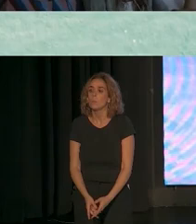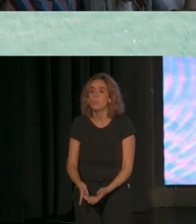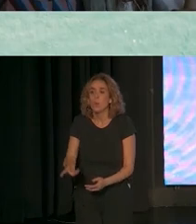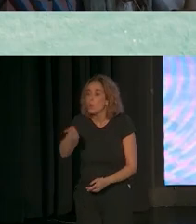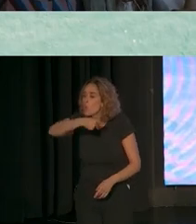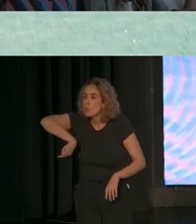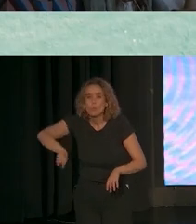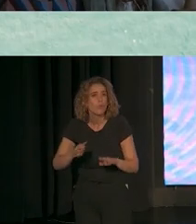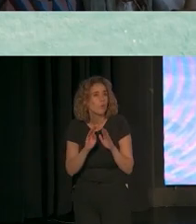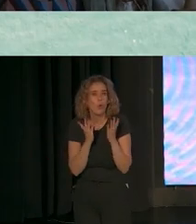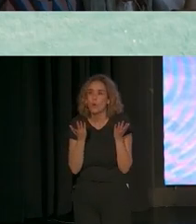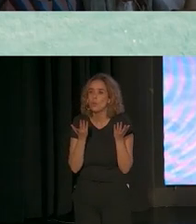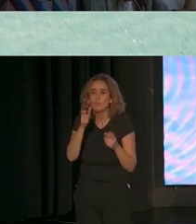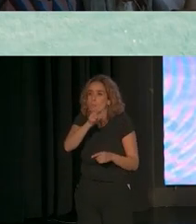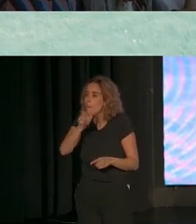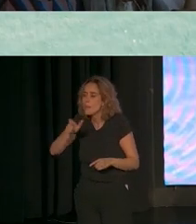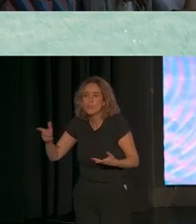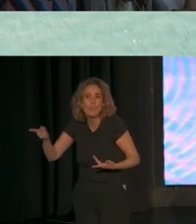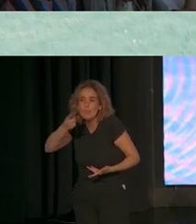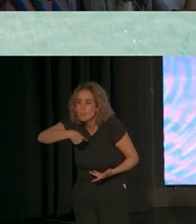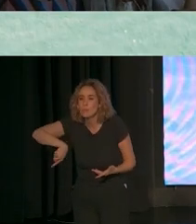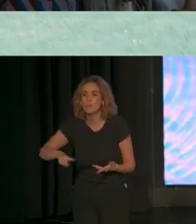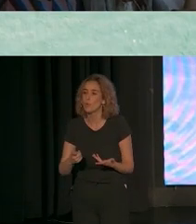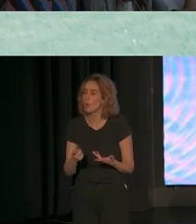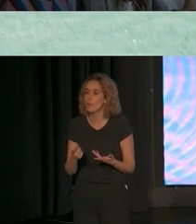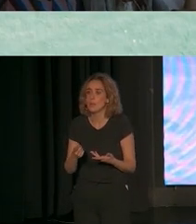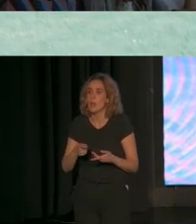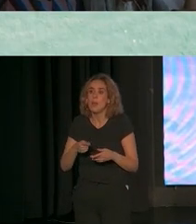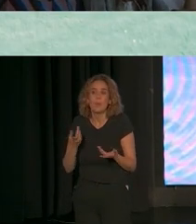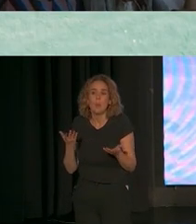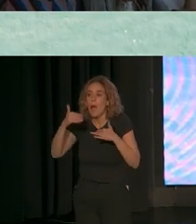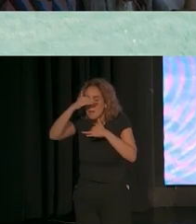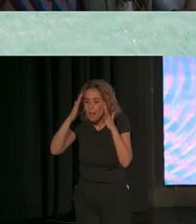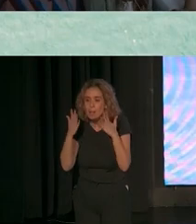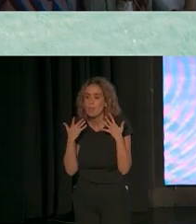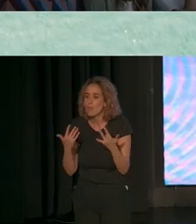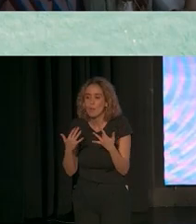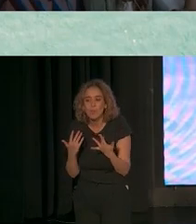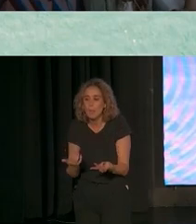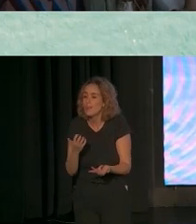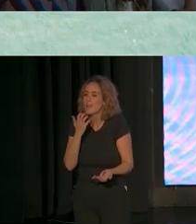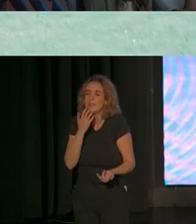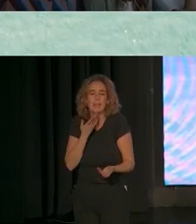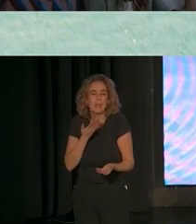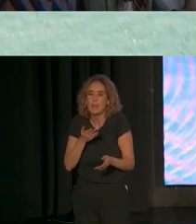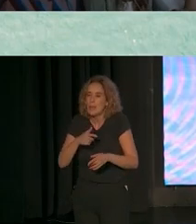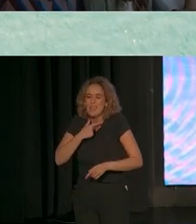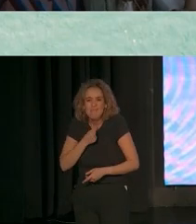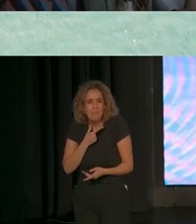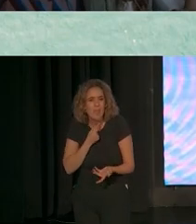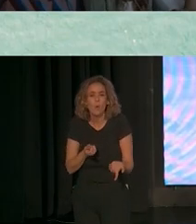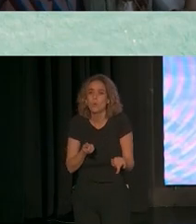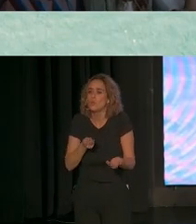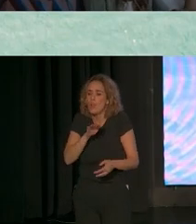Todo el mundo es un candidato ideal para desarrollar una carrera en la atención temprana. Si tienes una pasión por trabajar